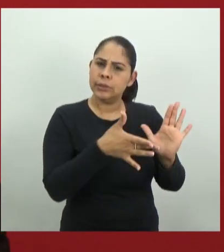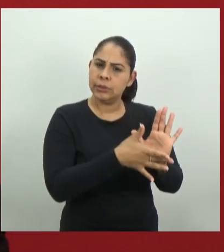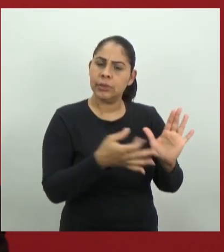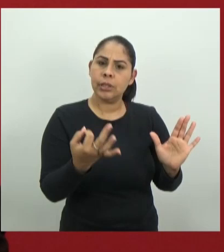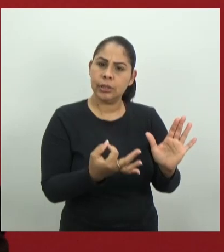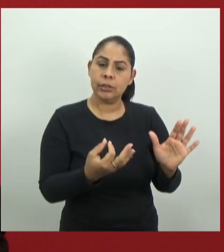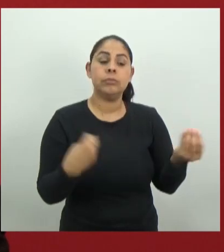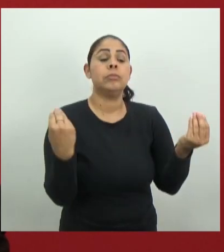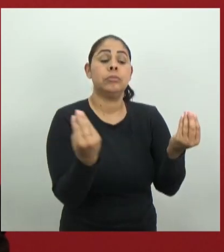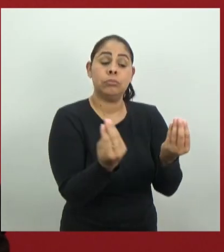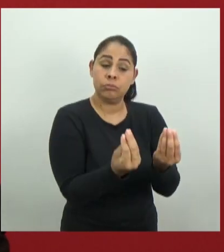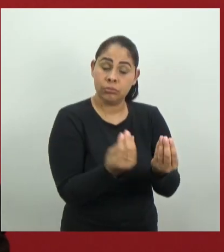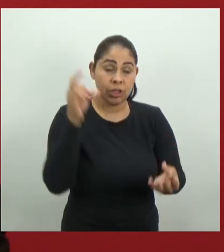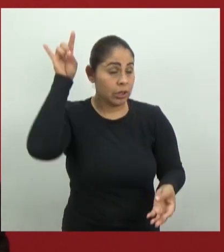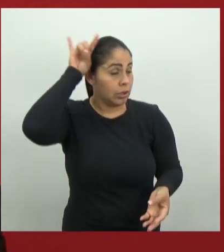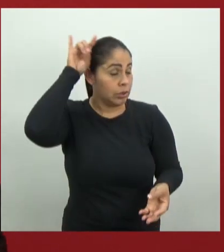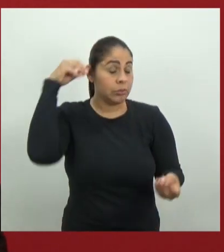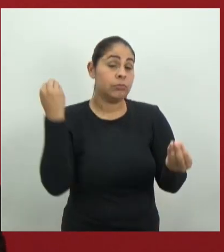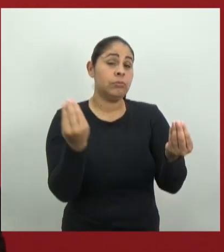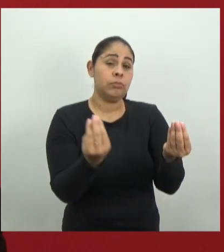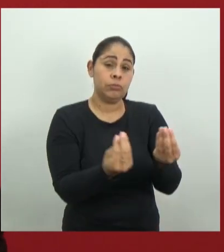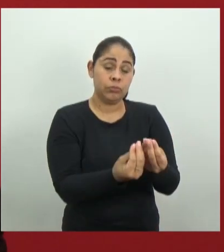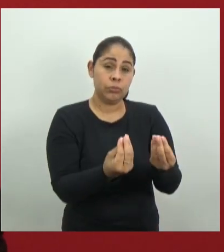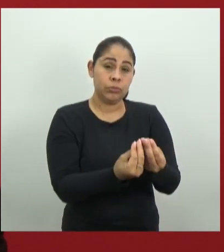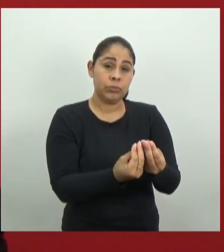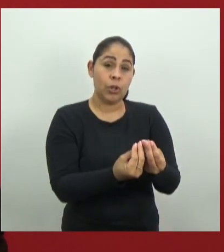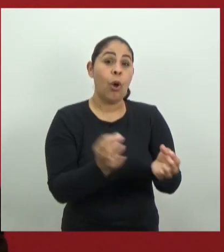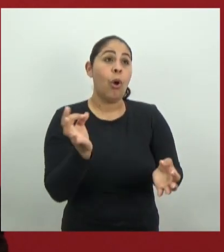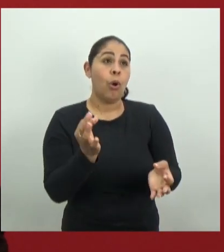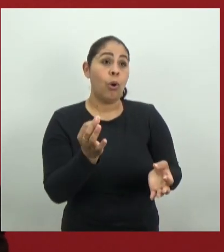ser acompañado o ser visitado